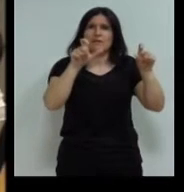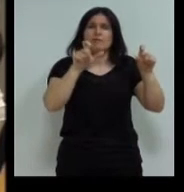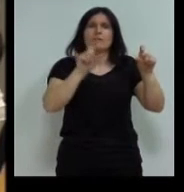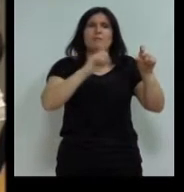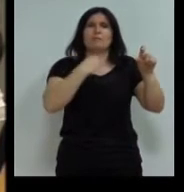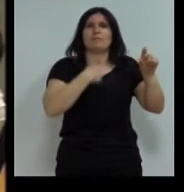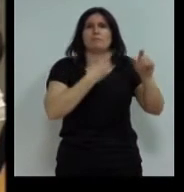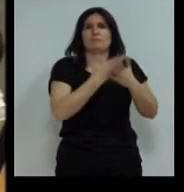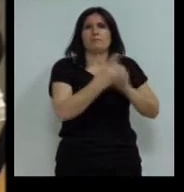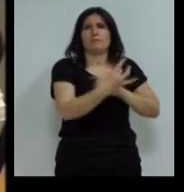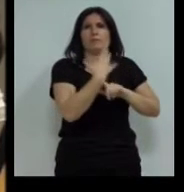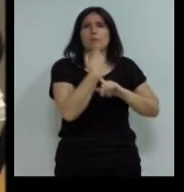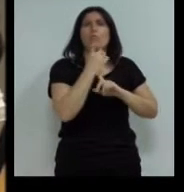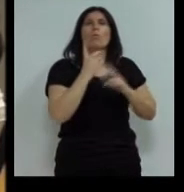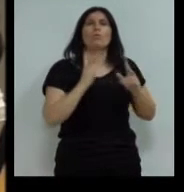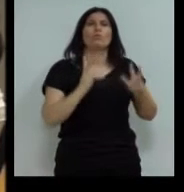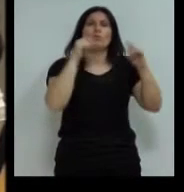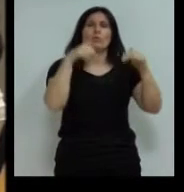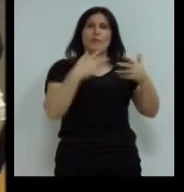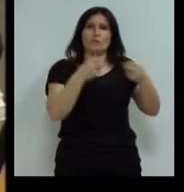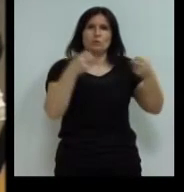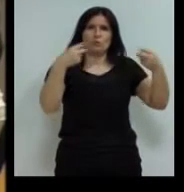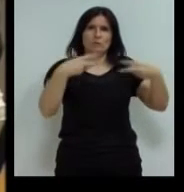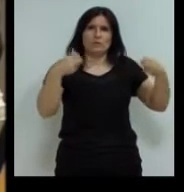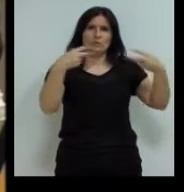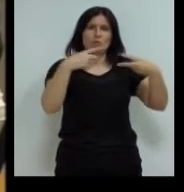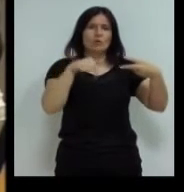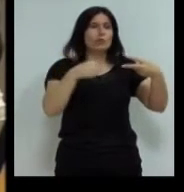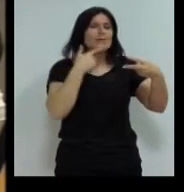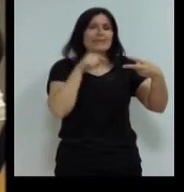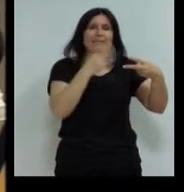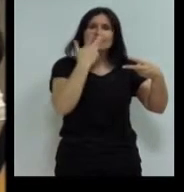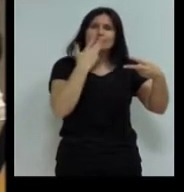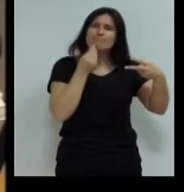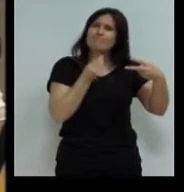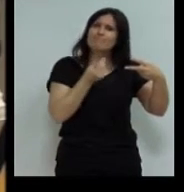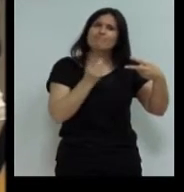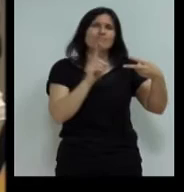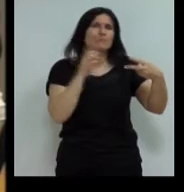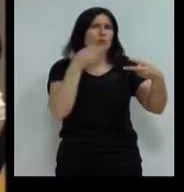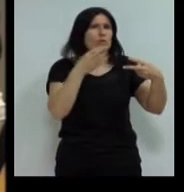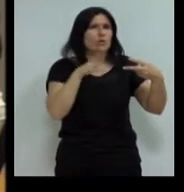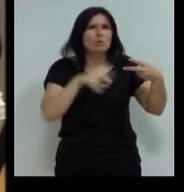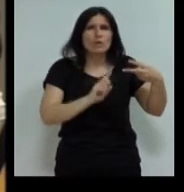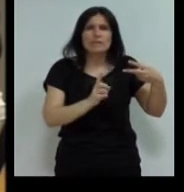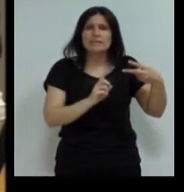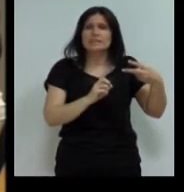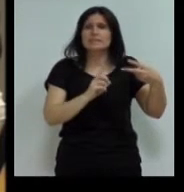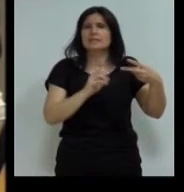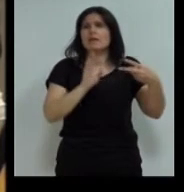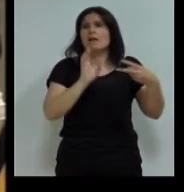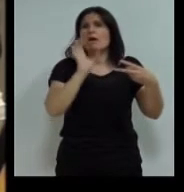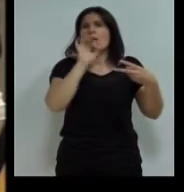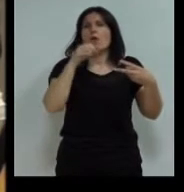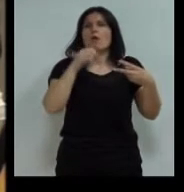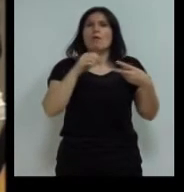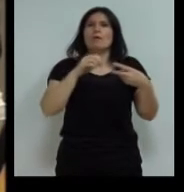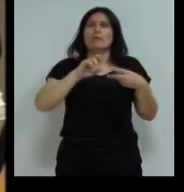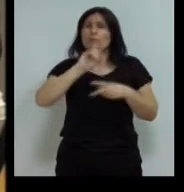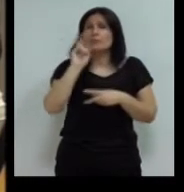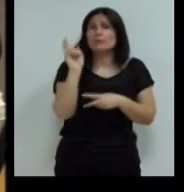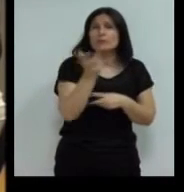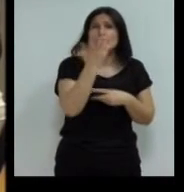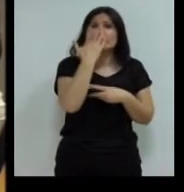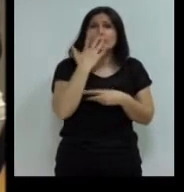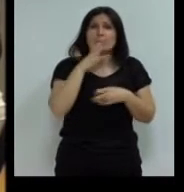manden un tramo de los subtítulos. Vale, los subtítulos, no, mira, este color no es el correcto, la paleta de colores